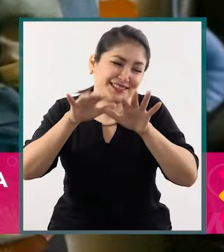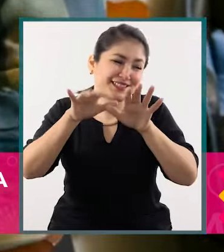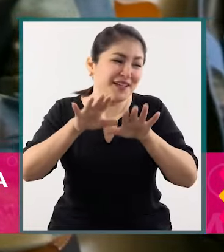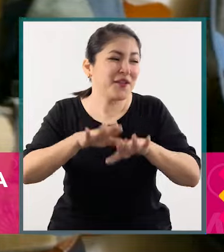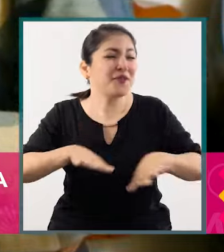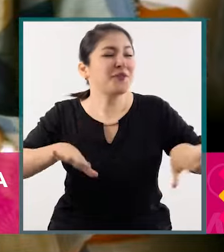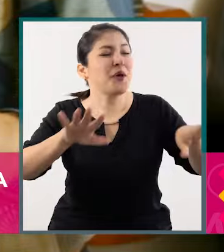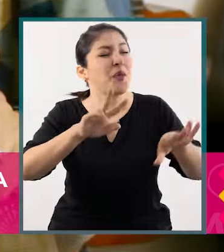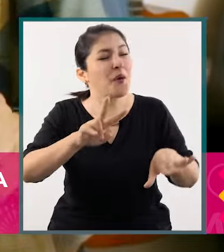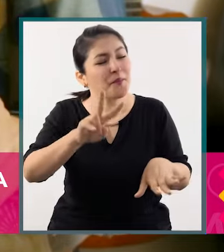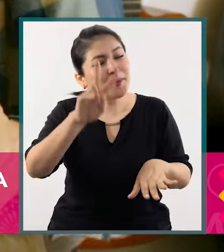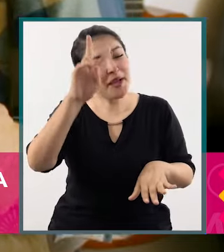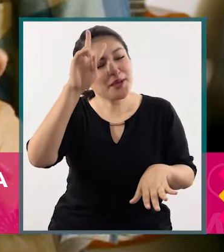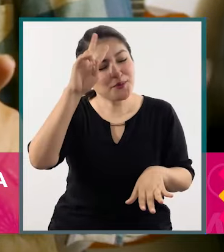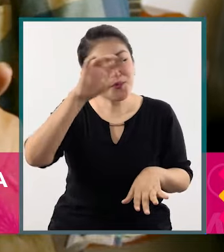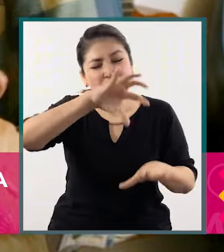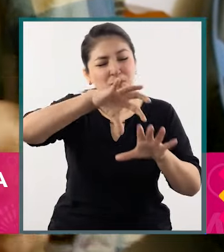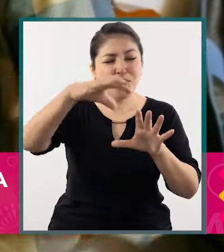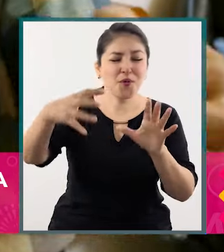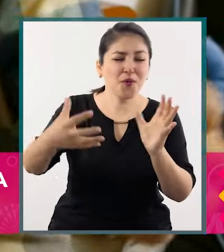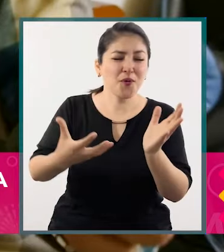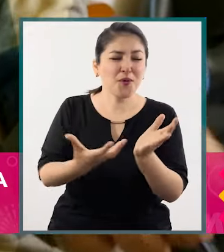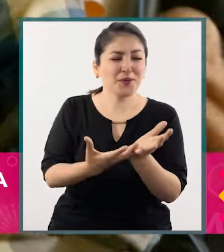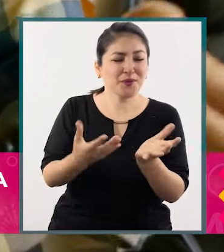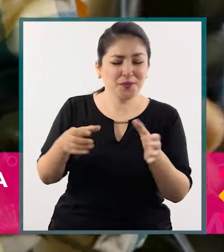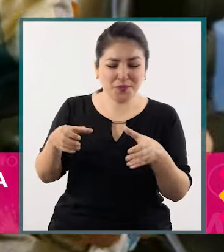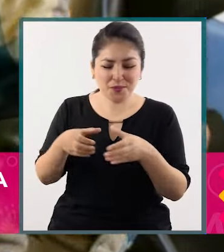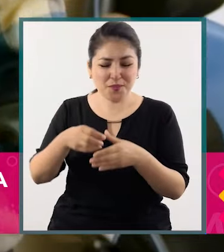Para todo el Perú y el mundo, los mirlos.